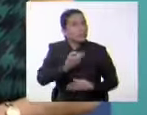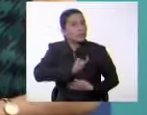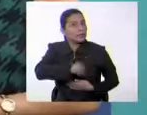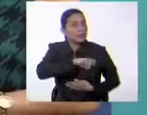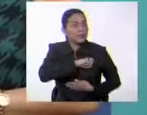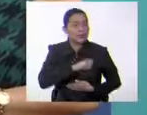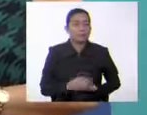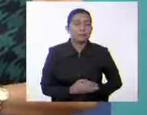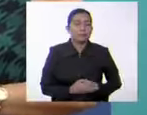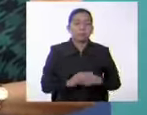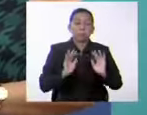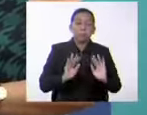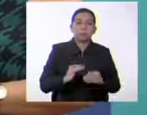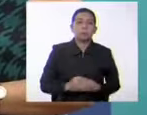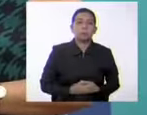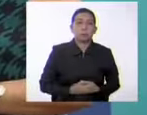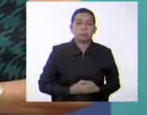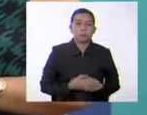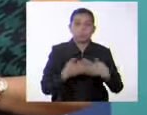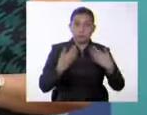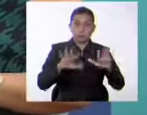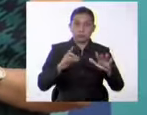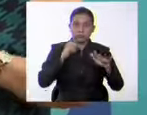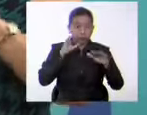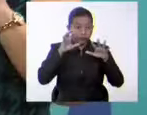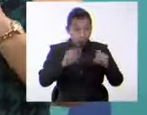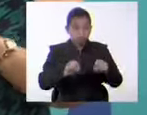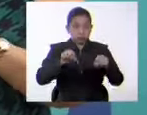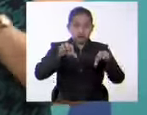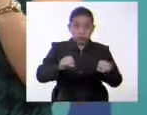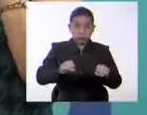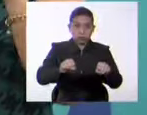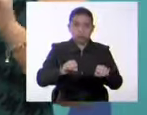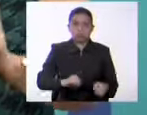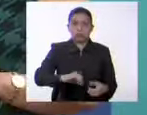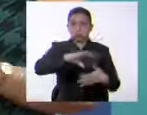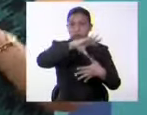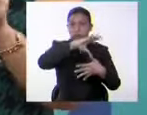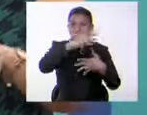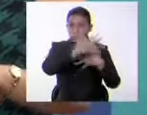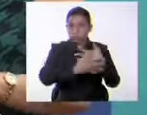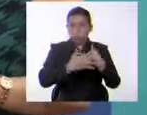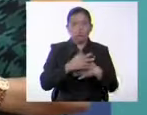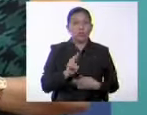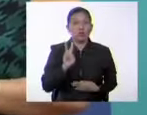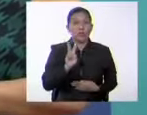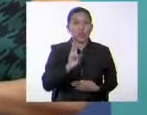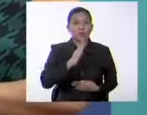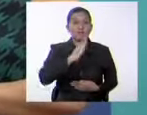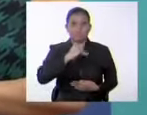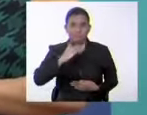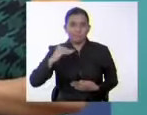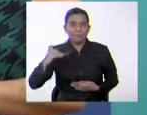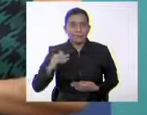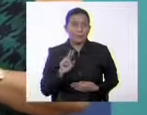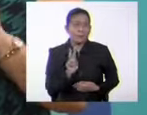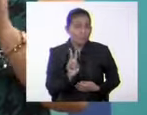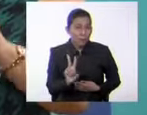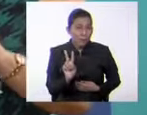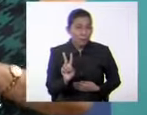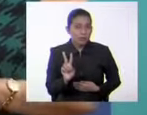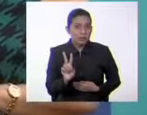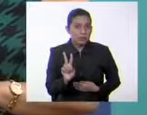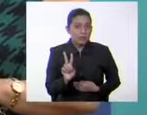los descubrimientos geográficos, ¿verdad?, hay dos países principales en este momento que